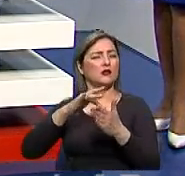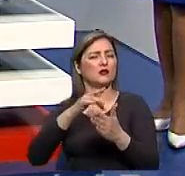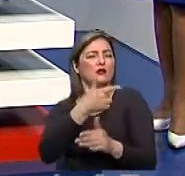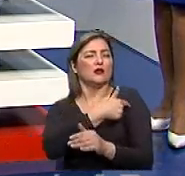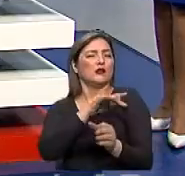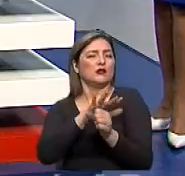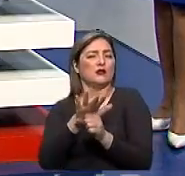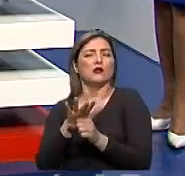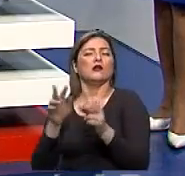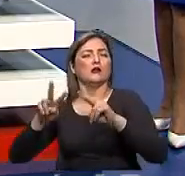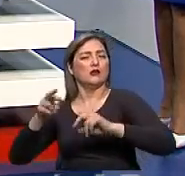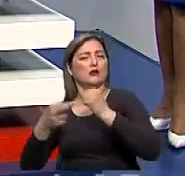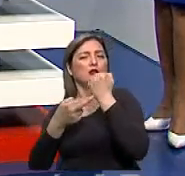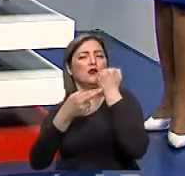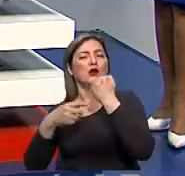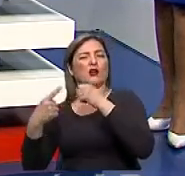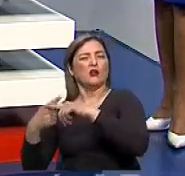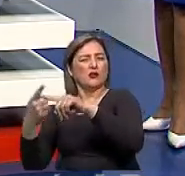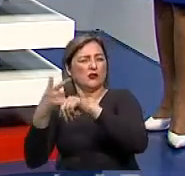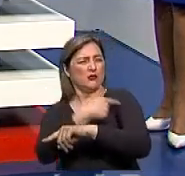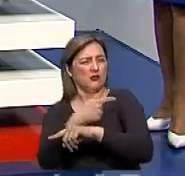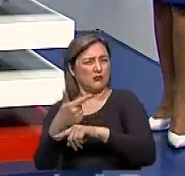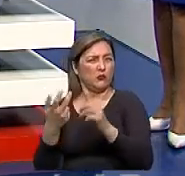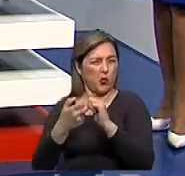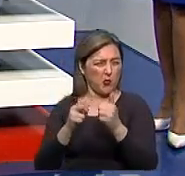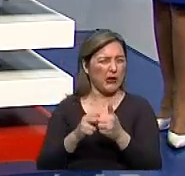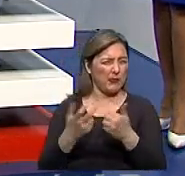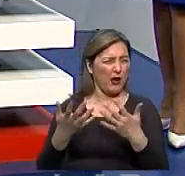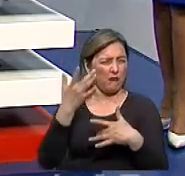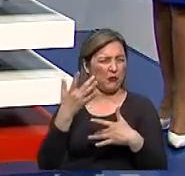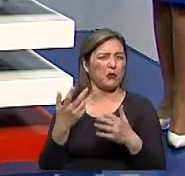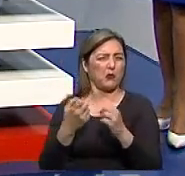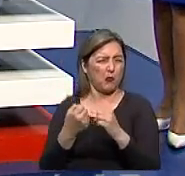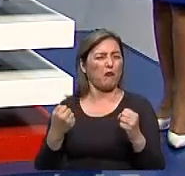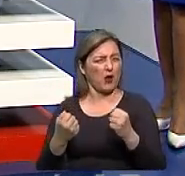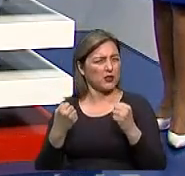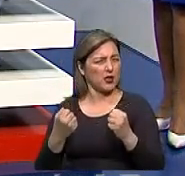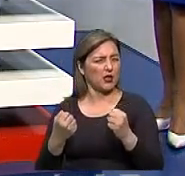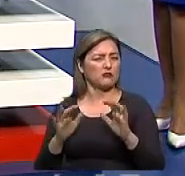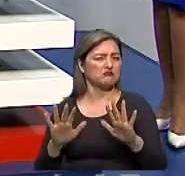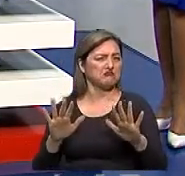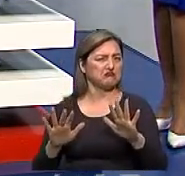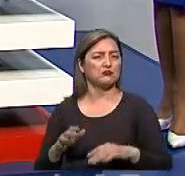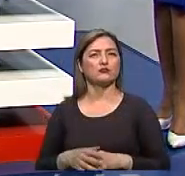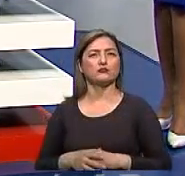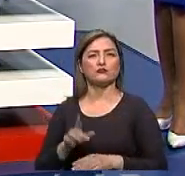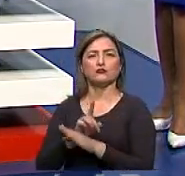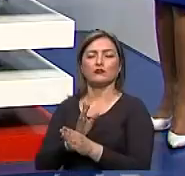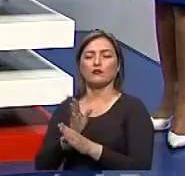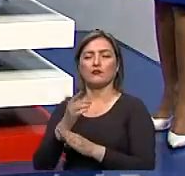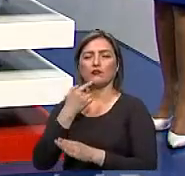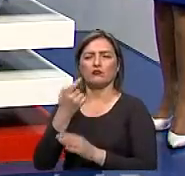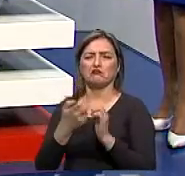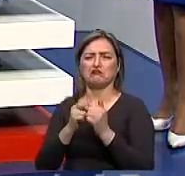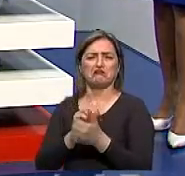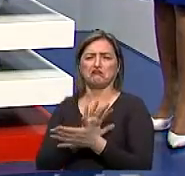COVID-19 y al tiempo colocar el refuerzo de otra vacuna que de cierta manera coinciden en el mismo tiempo? Bueno, según el especialista, no. Y